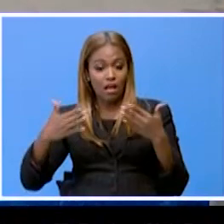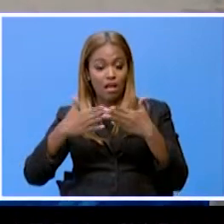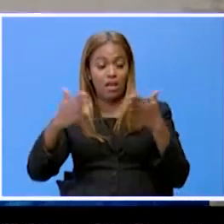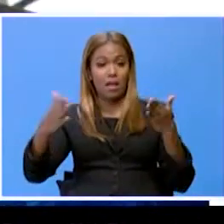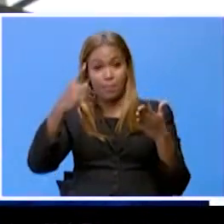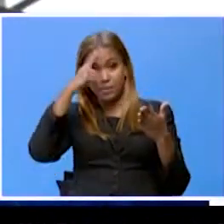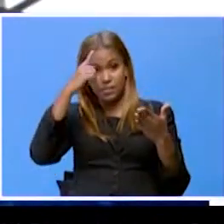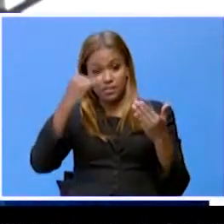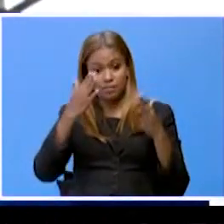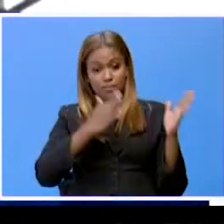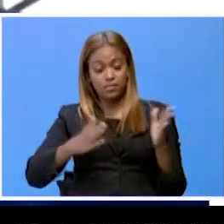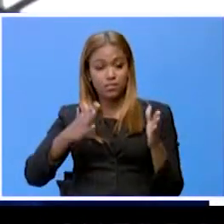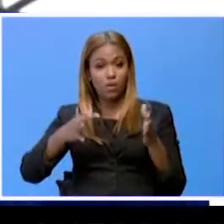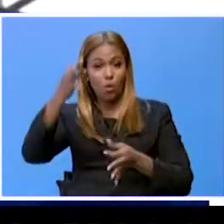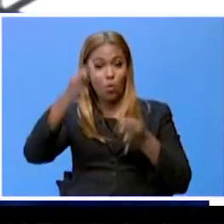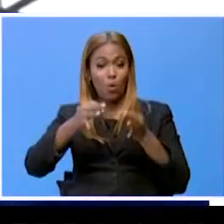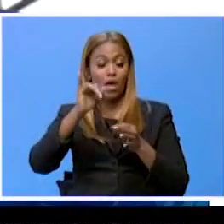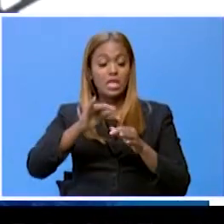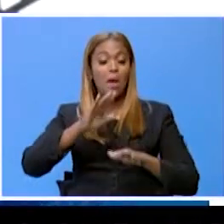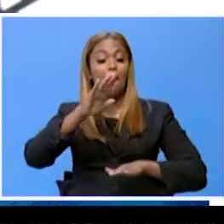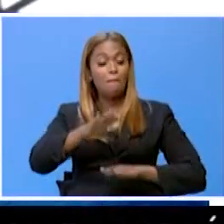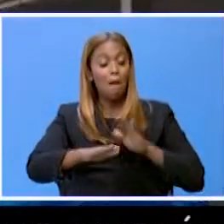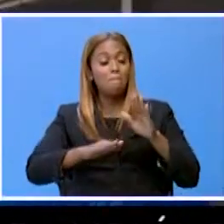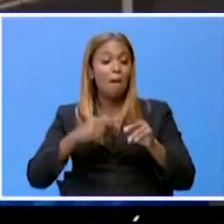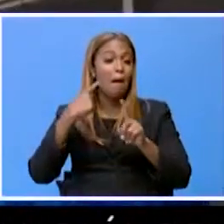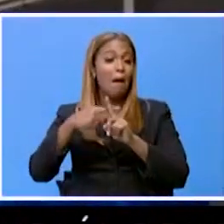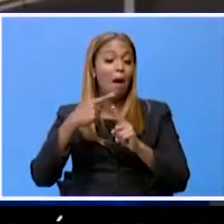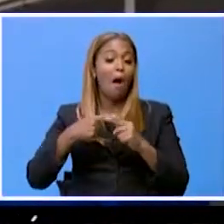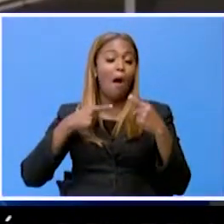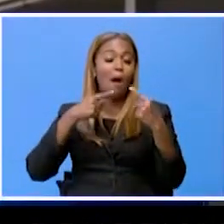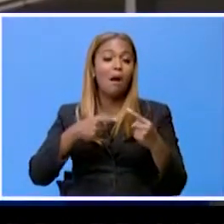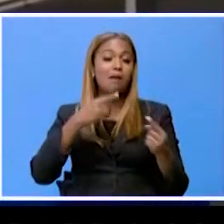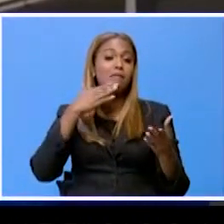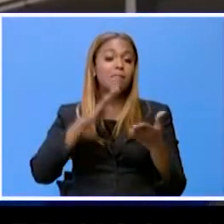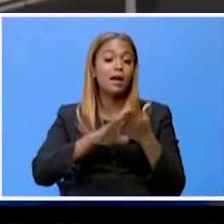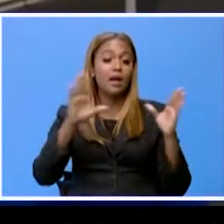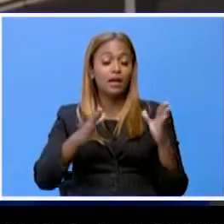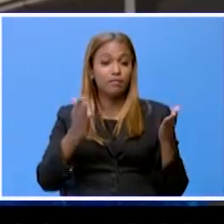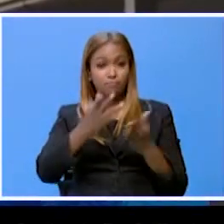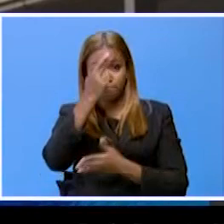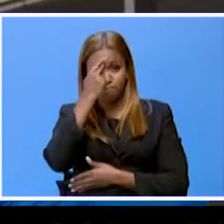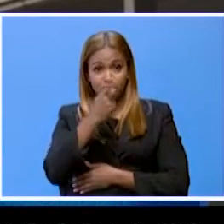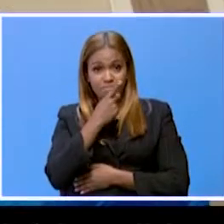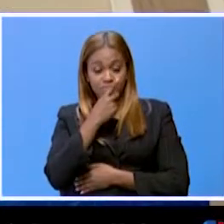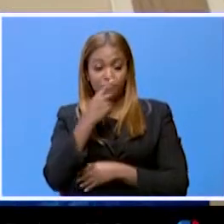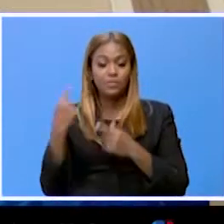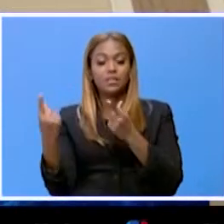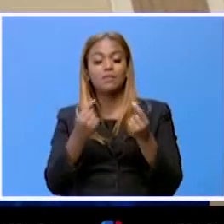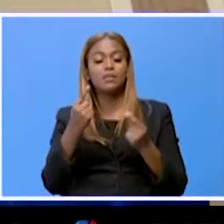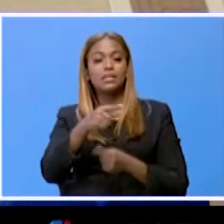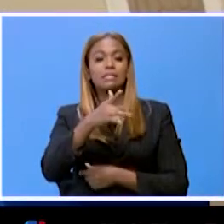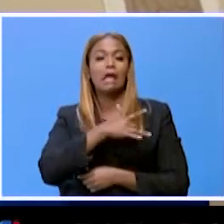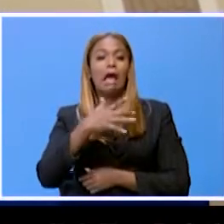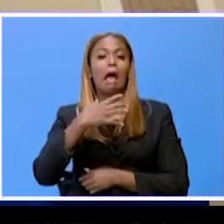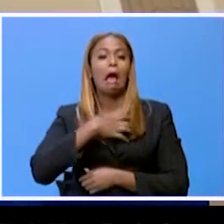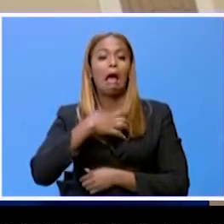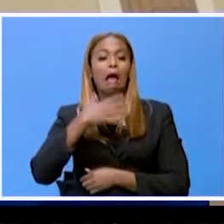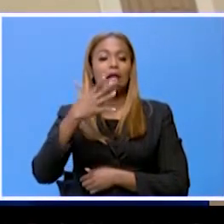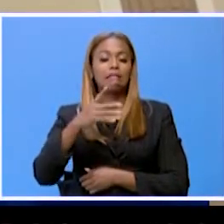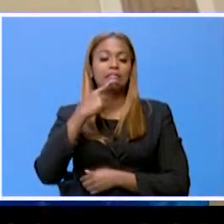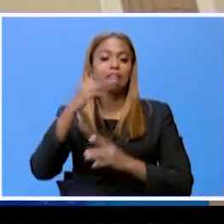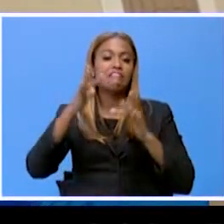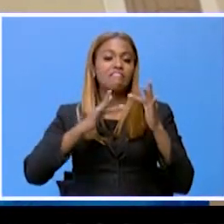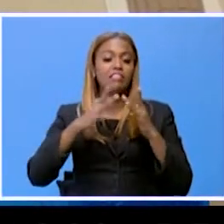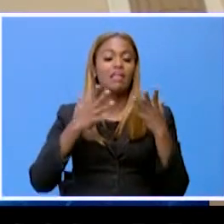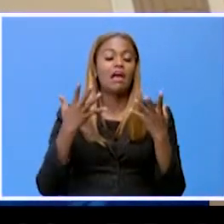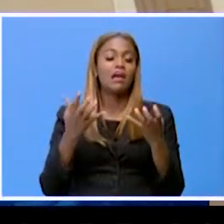que ese proceso judicial era un paso positivo en la lucha contra la corrupción en el país, activistas se quejaron de la mencionada falta